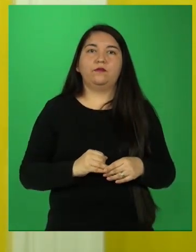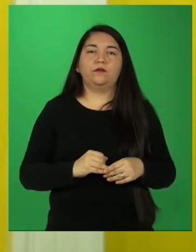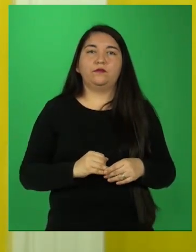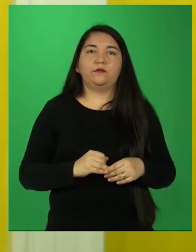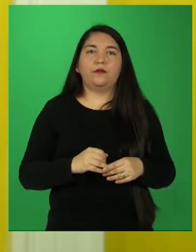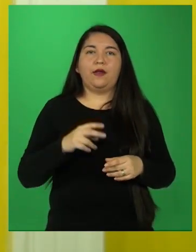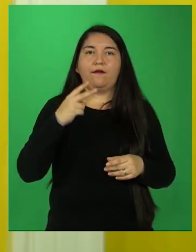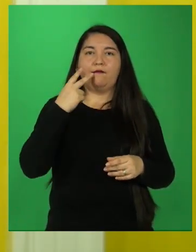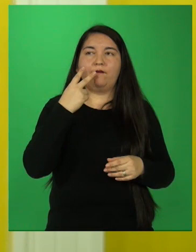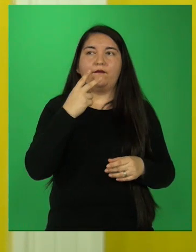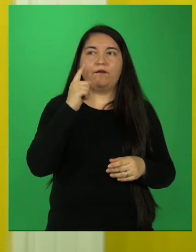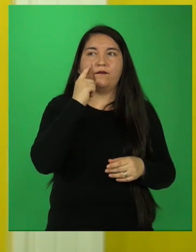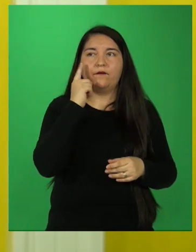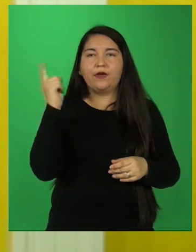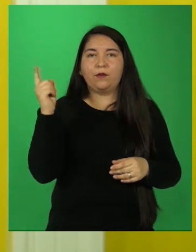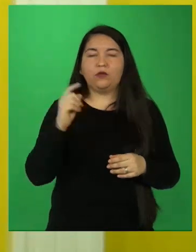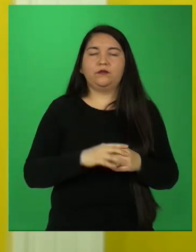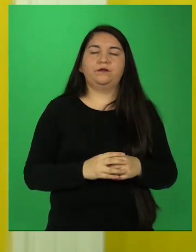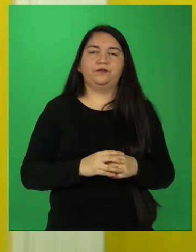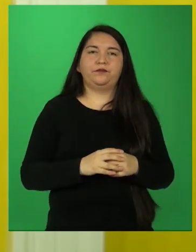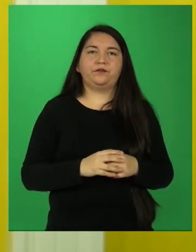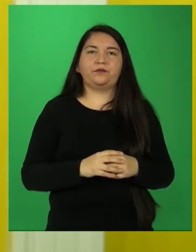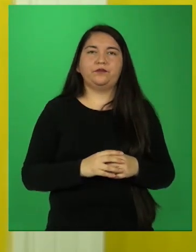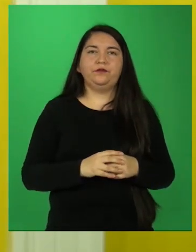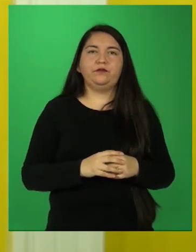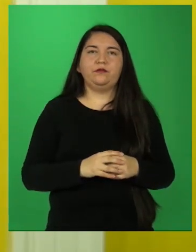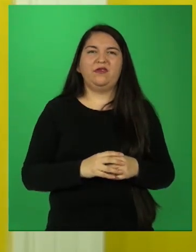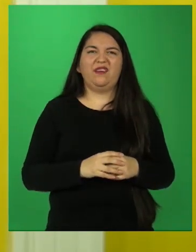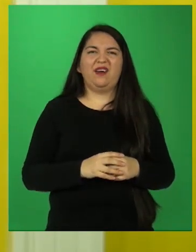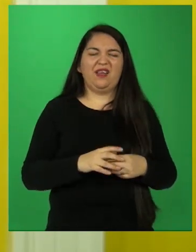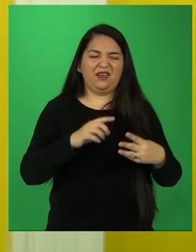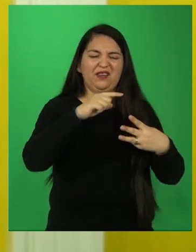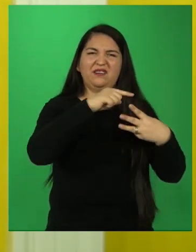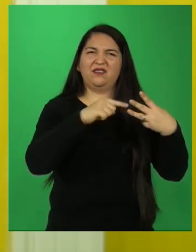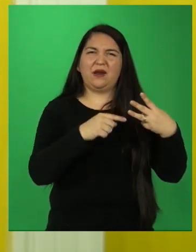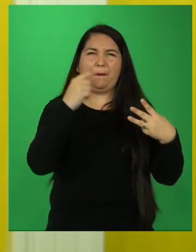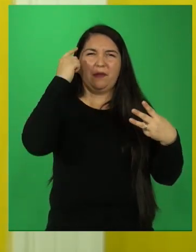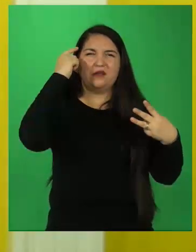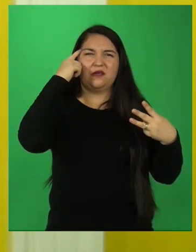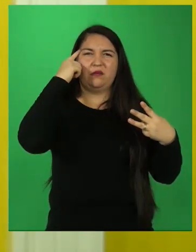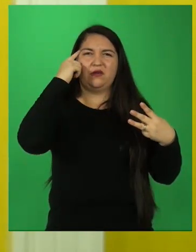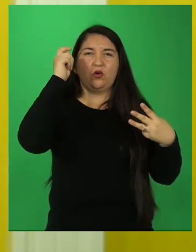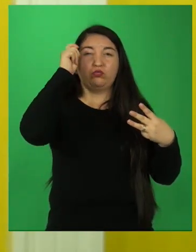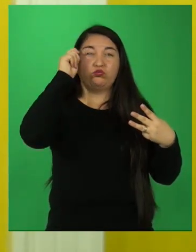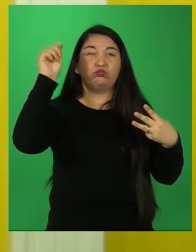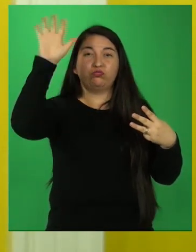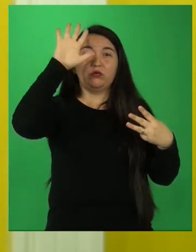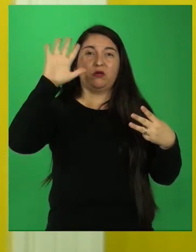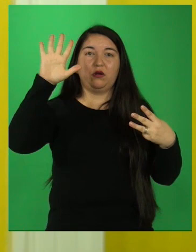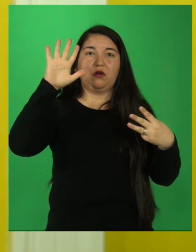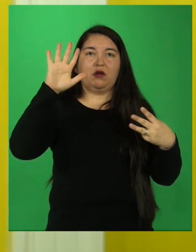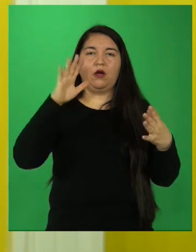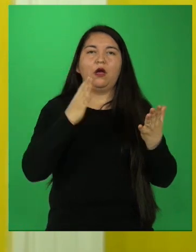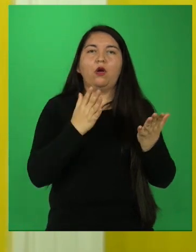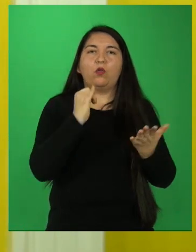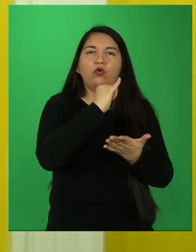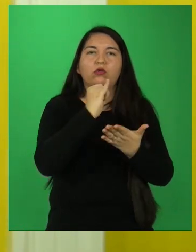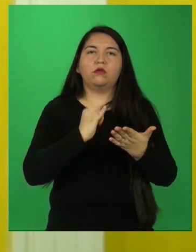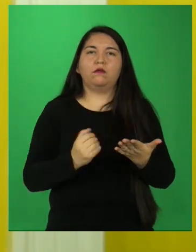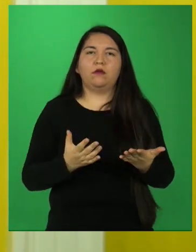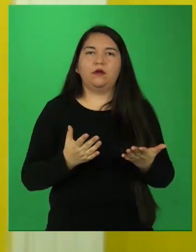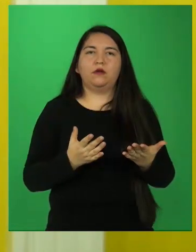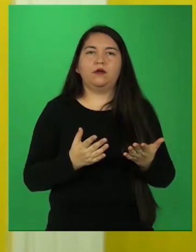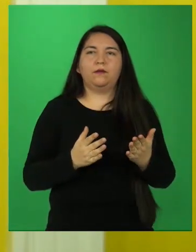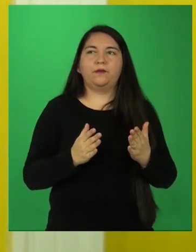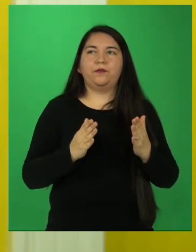Veamos el siguiente gráfico. ¿Cómo uno podría graficar estos tres pensamientos? Hacia abajo tenemos variación en